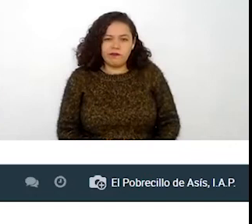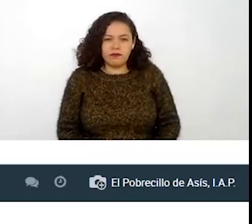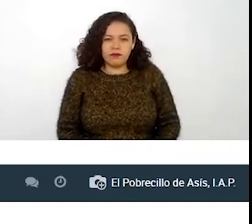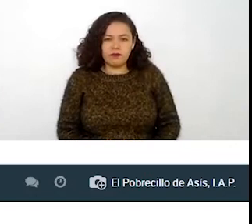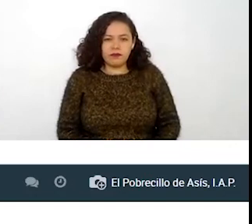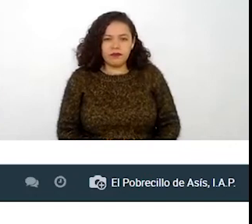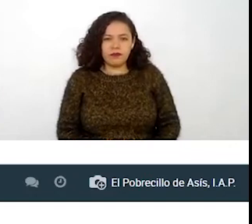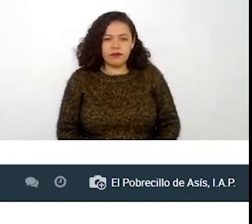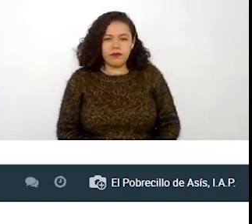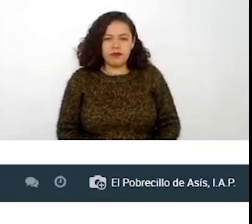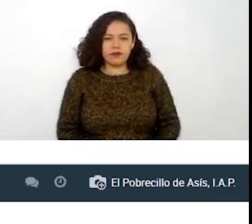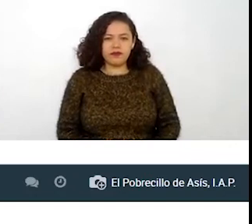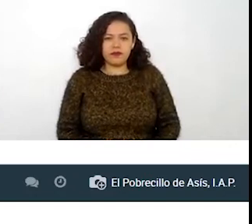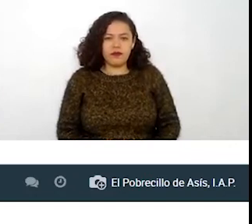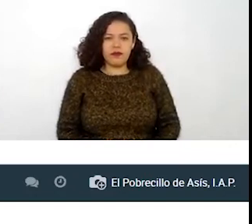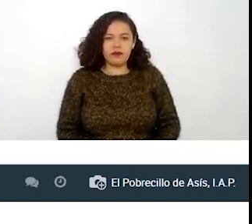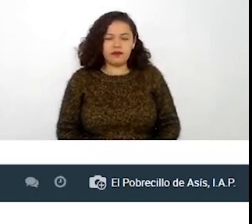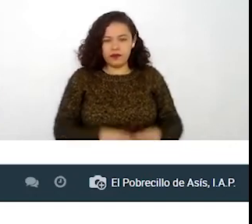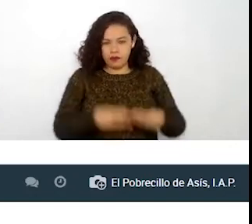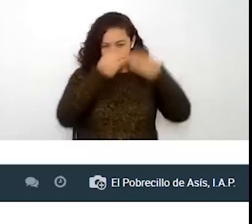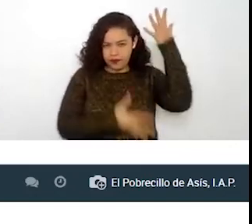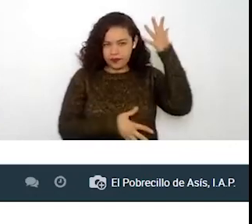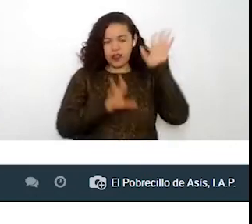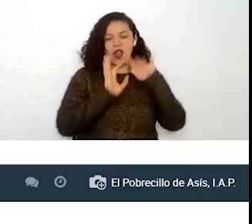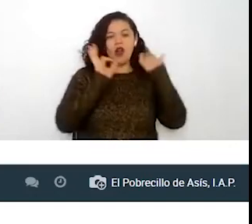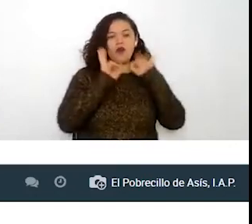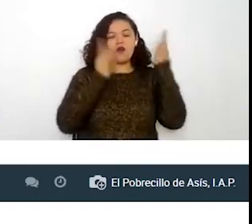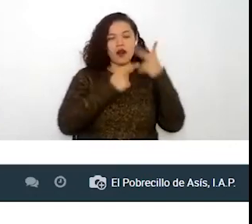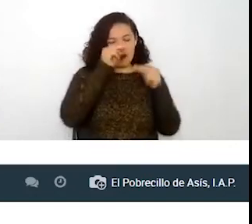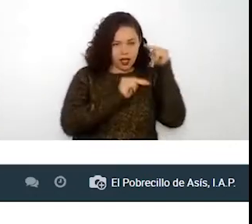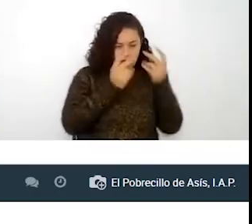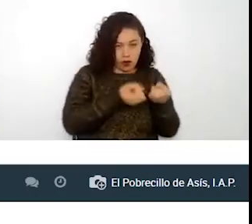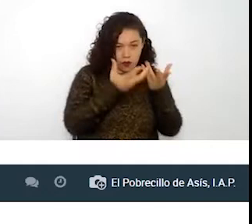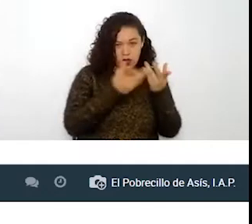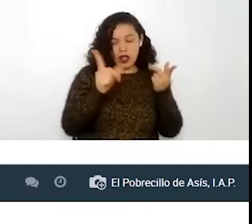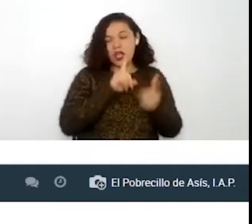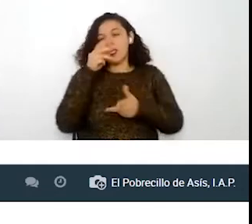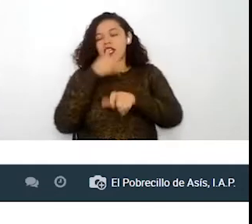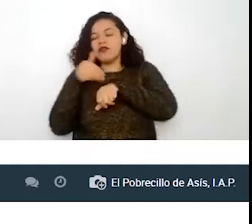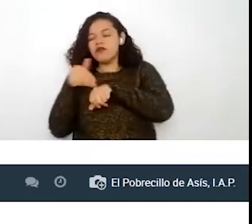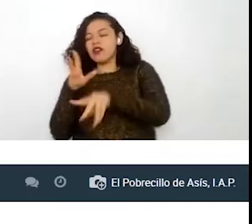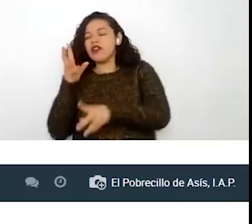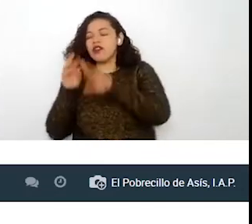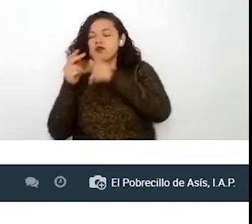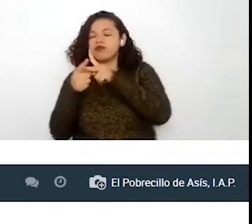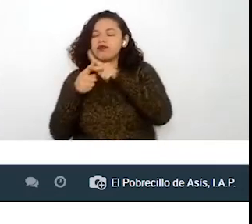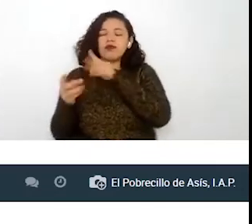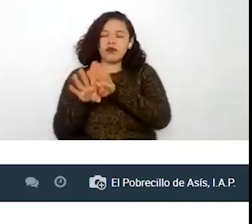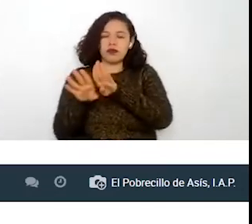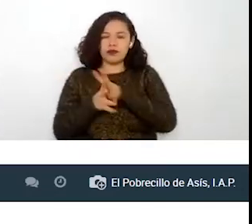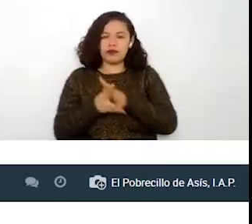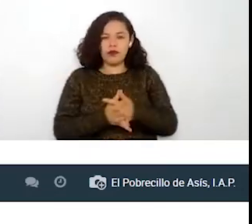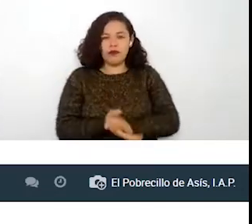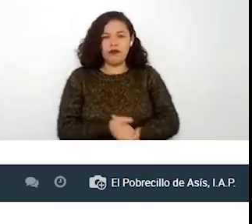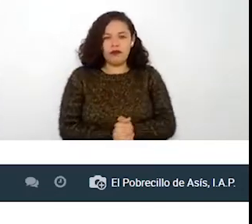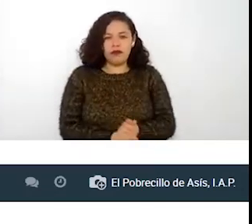y aquí como pueden ver nos va a desplegar la unidad de medida y la fórmula en Cómo se contabiliza este tipo de apoyo en